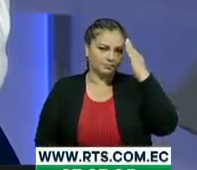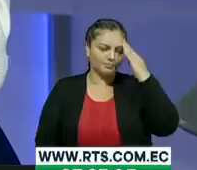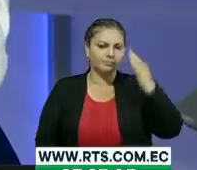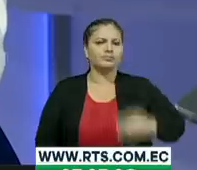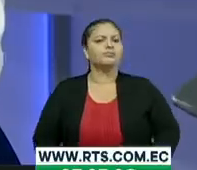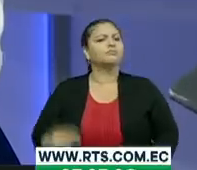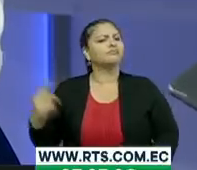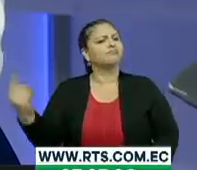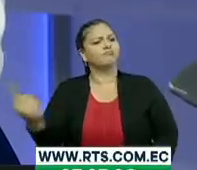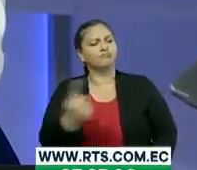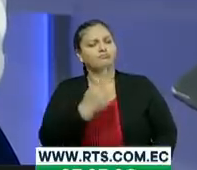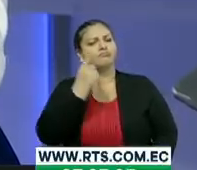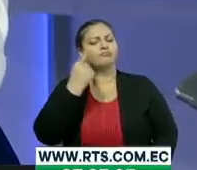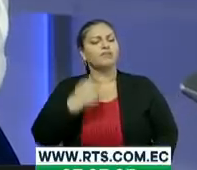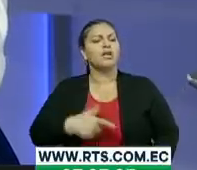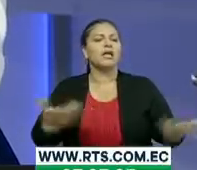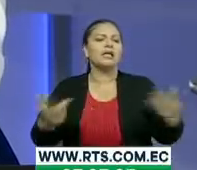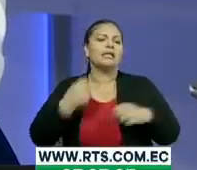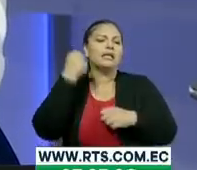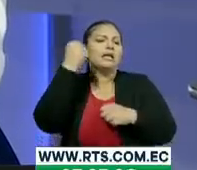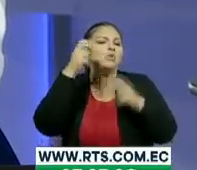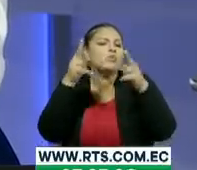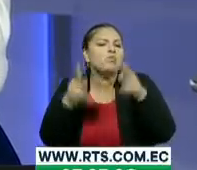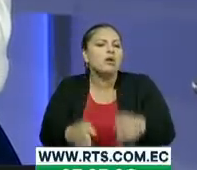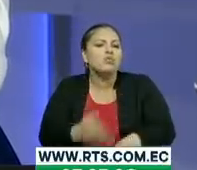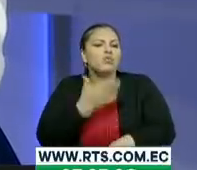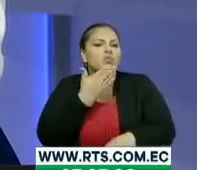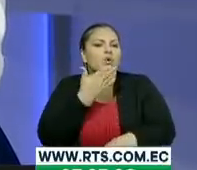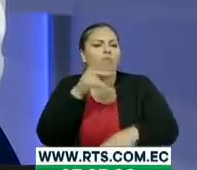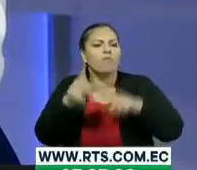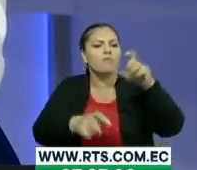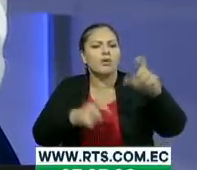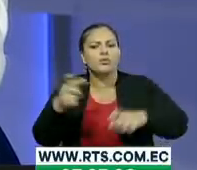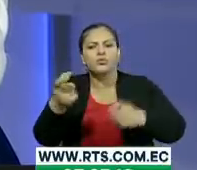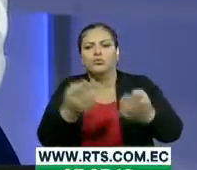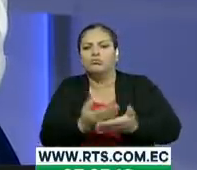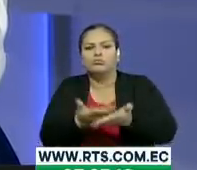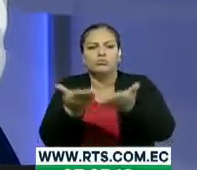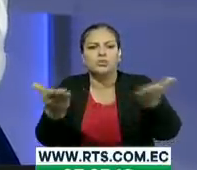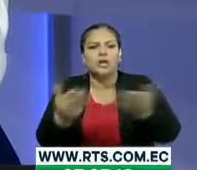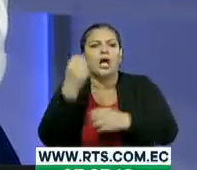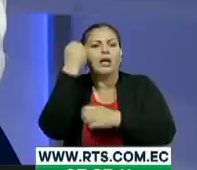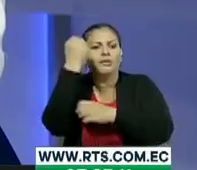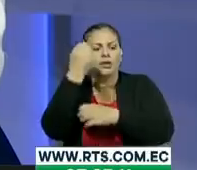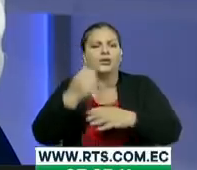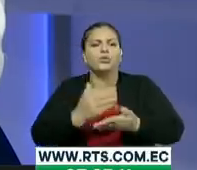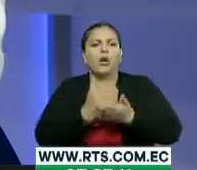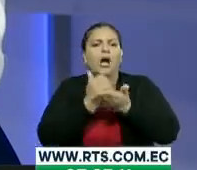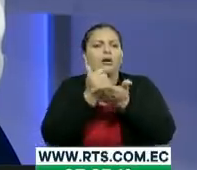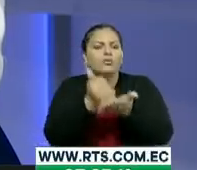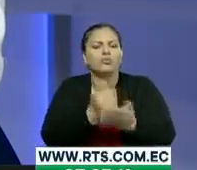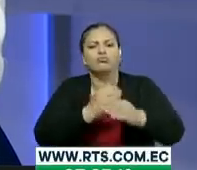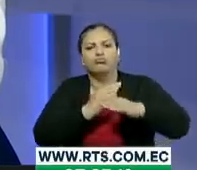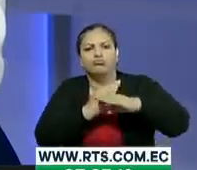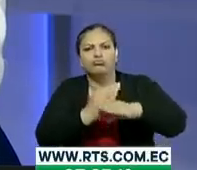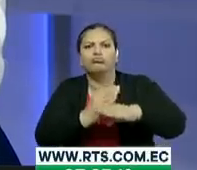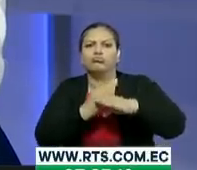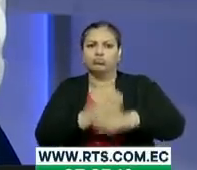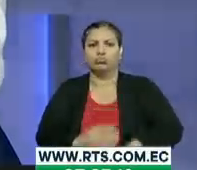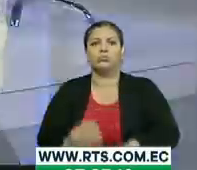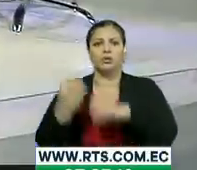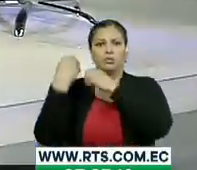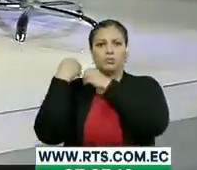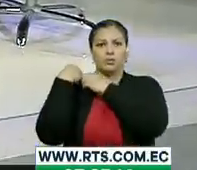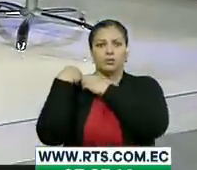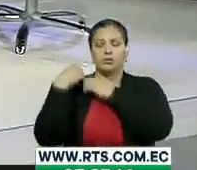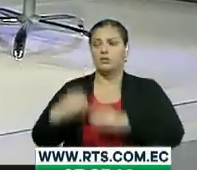a que no se considere intervención la que se hace en defensa de los derechos humanos. Es más bien obligación defenderlos. El productor me